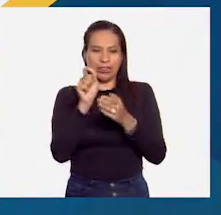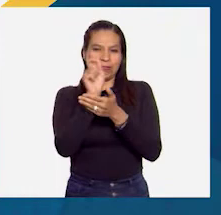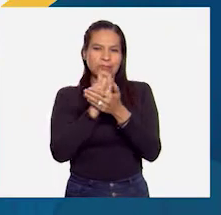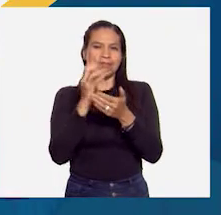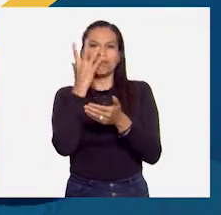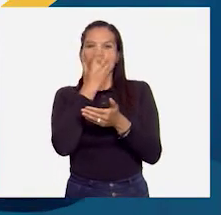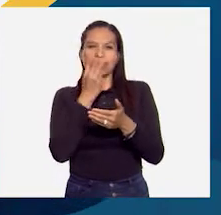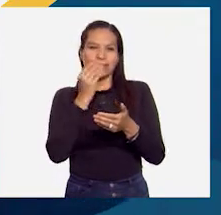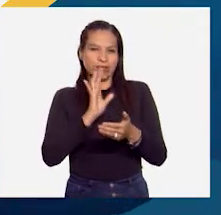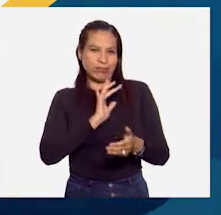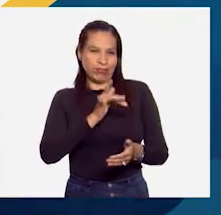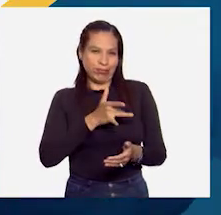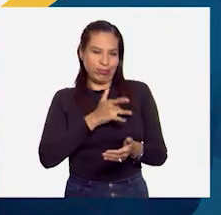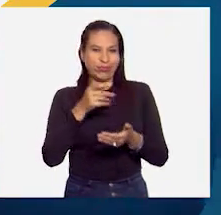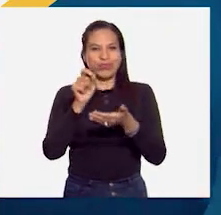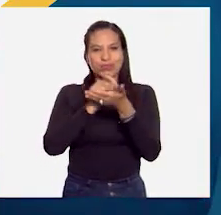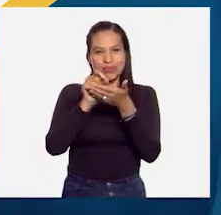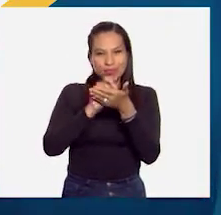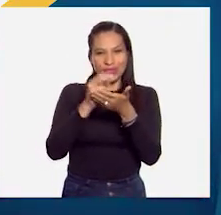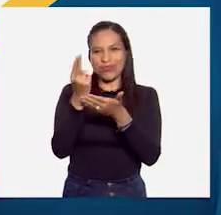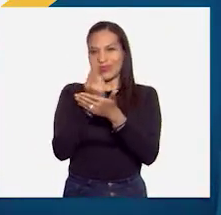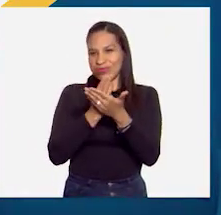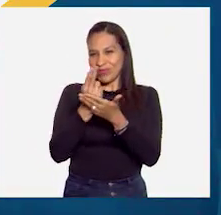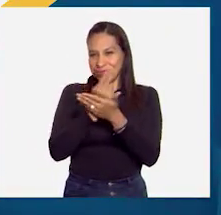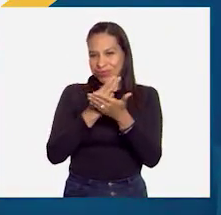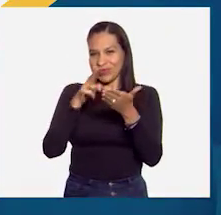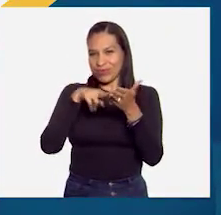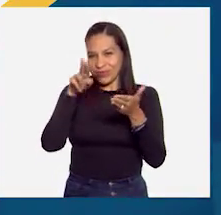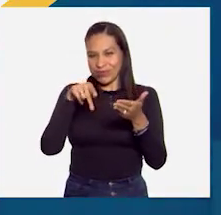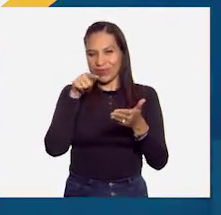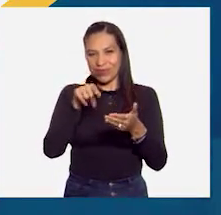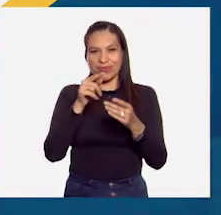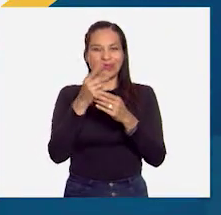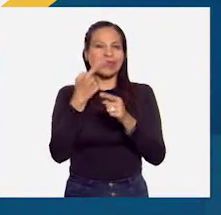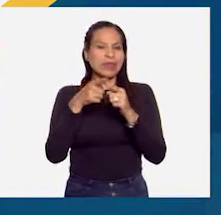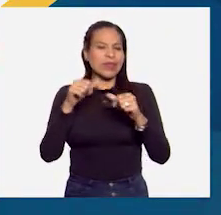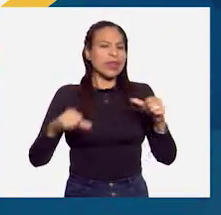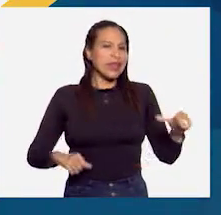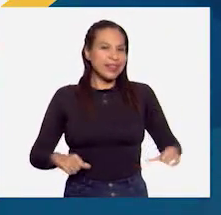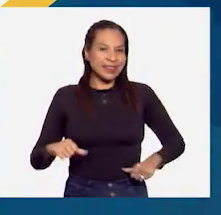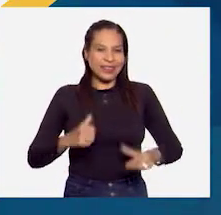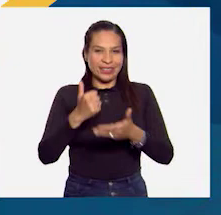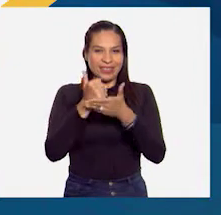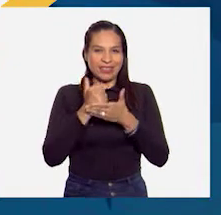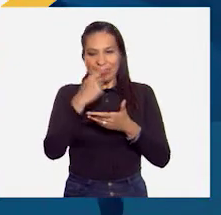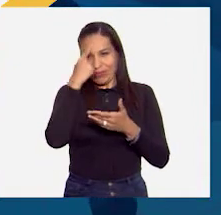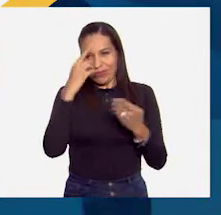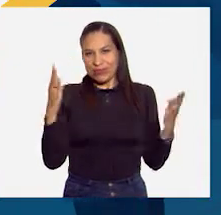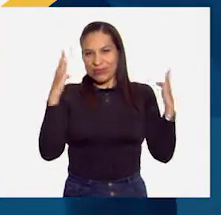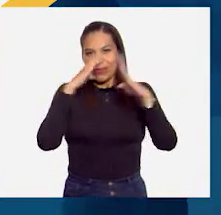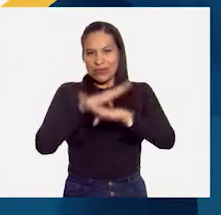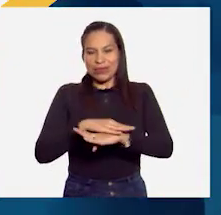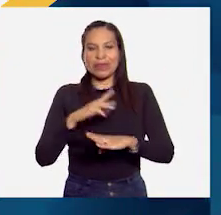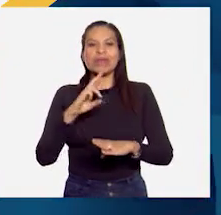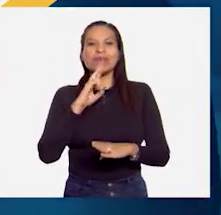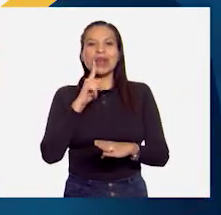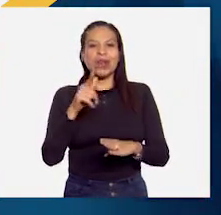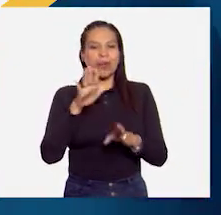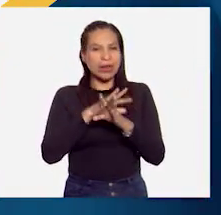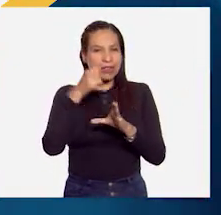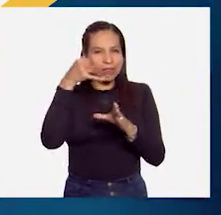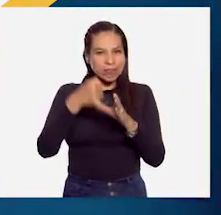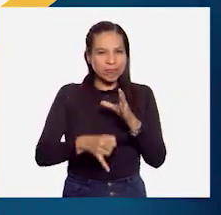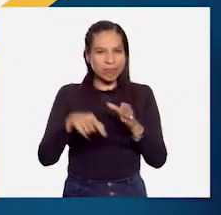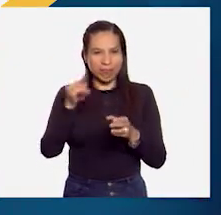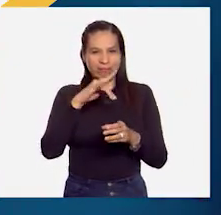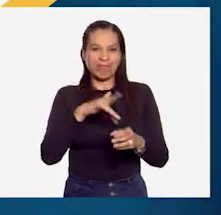decorativa. Para pintar y dibujar mandalas es una actividad que ayuda a relajar de manera muy profunda